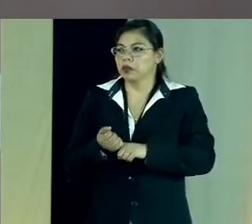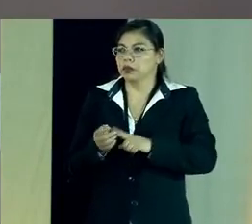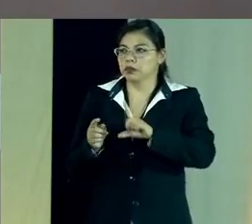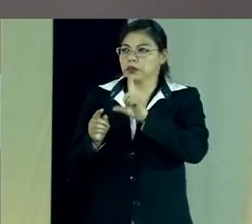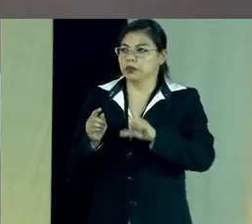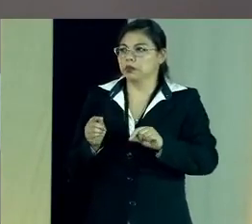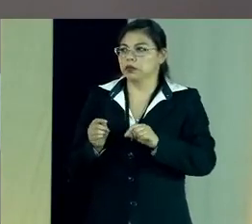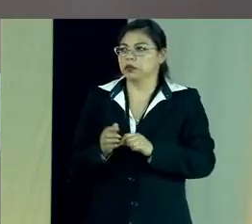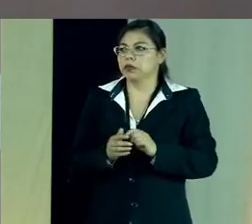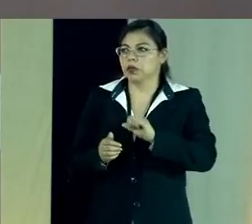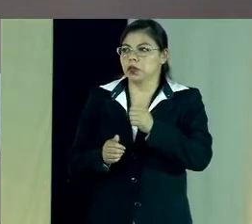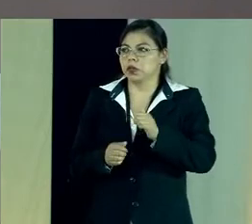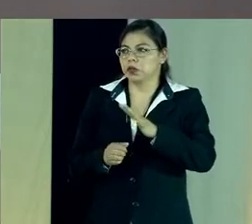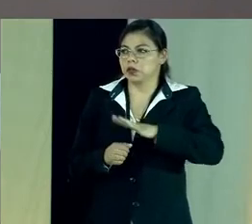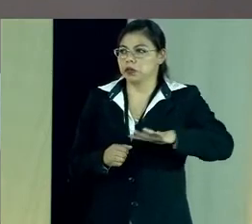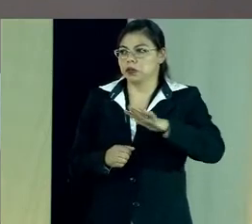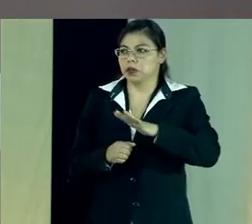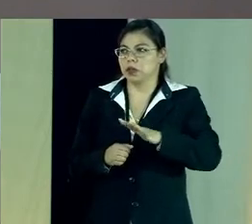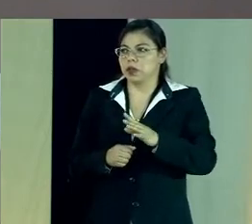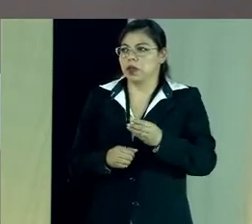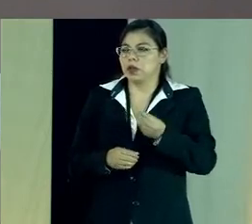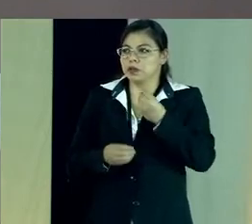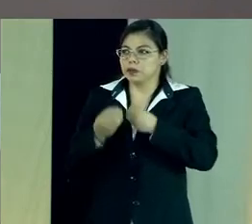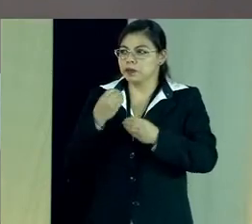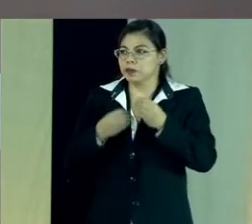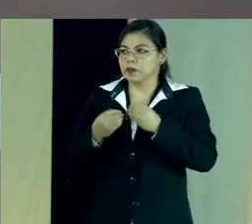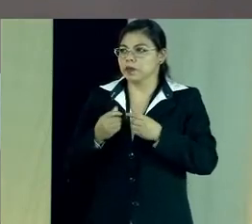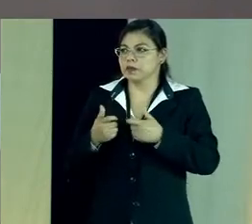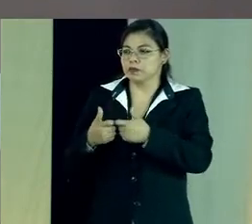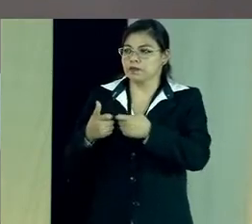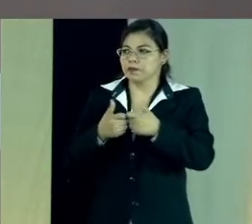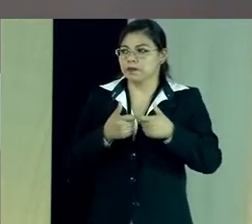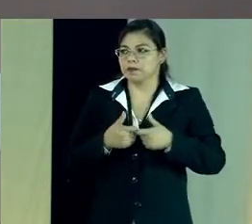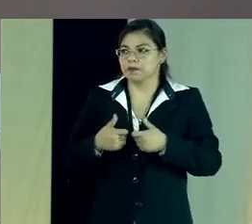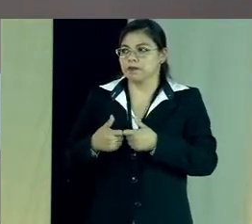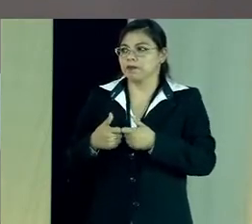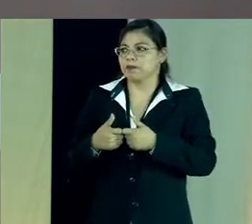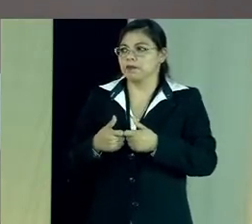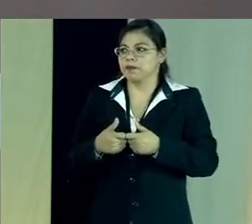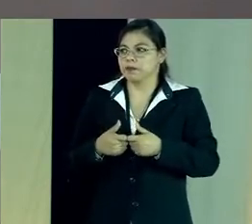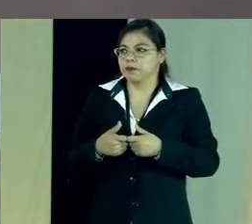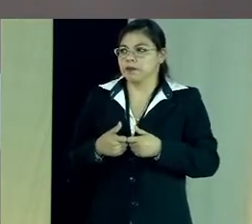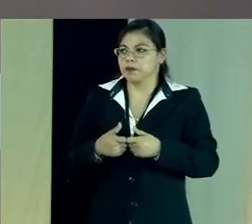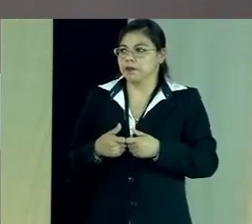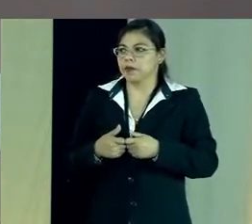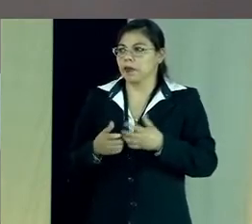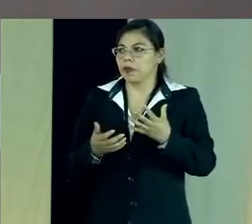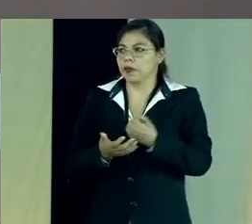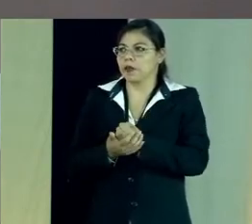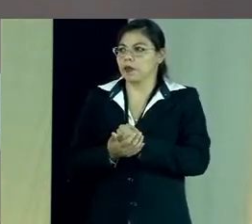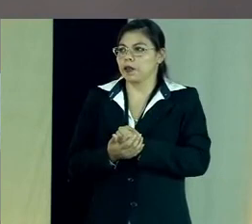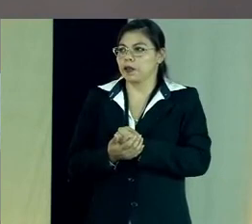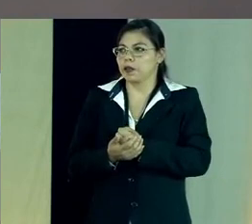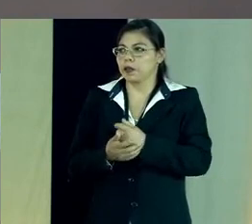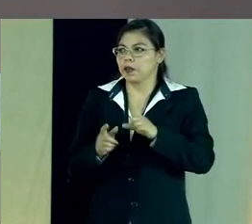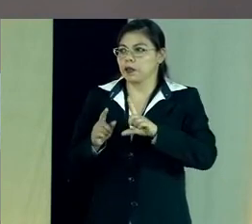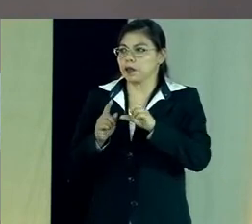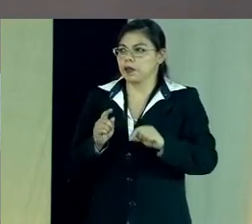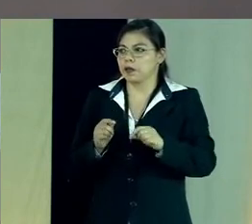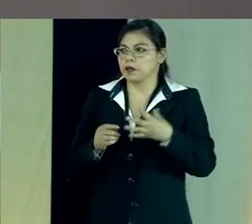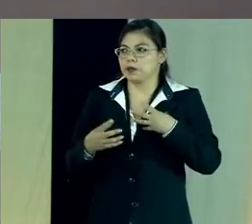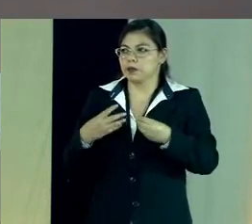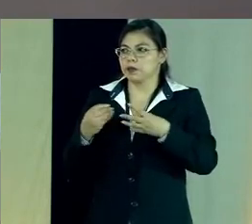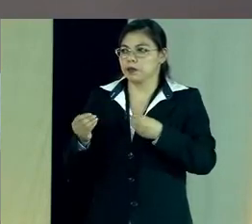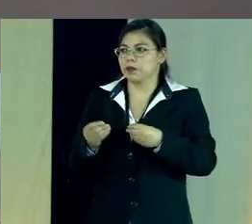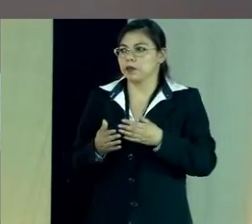controlados alimentarios cognitivos se entregaron el país y al crear una pandemia moderna que